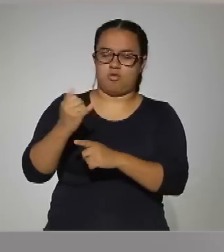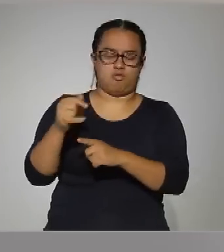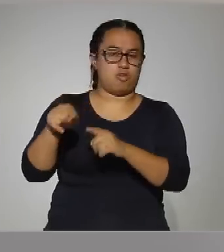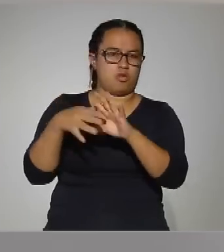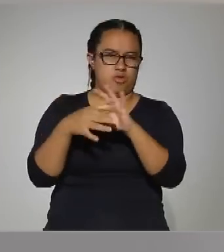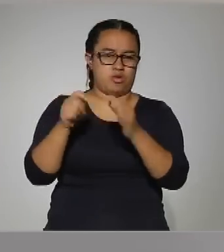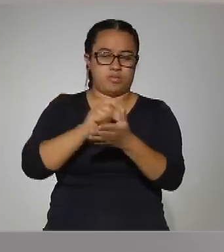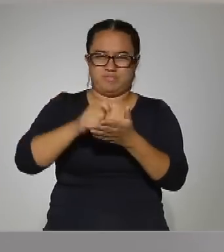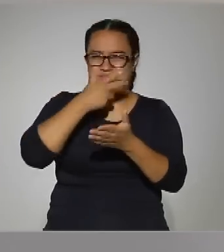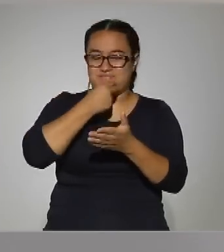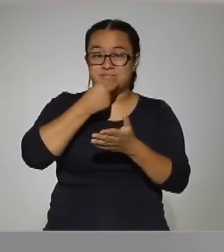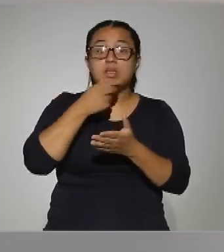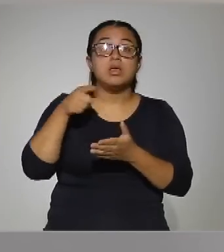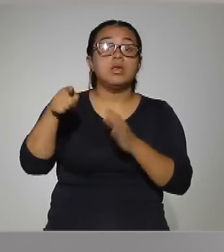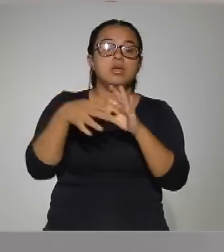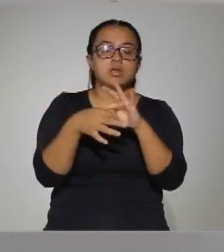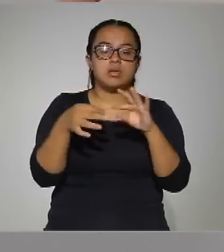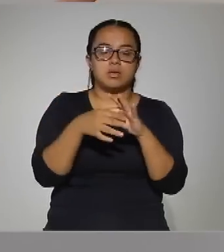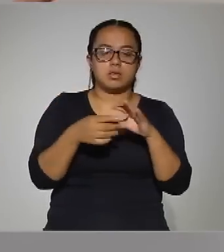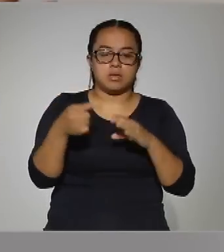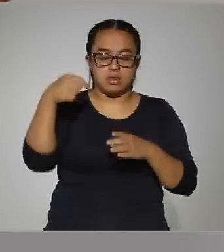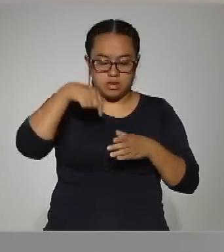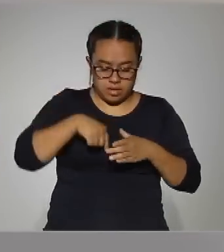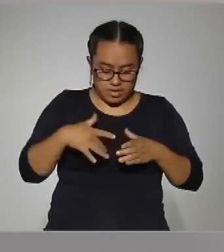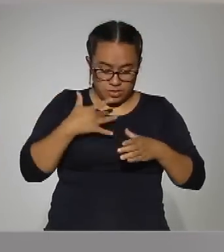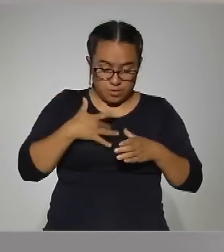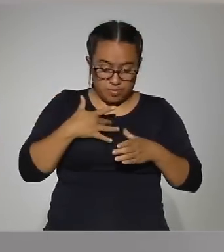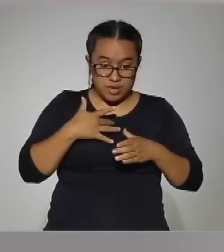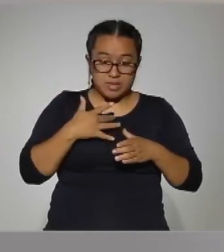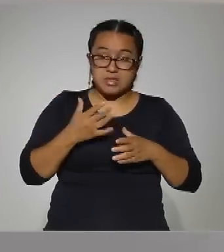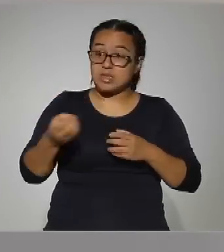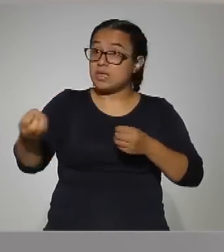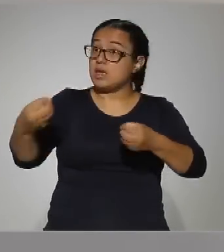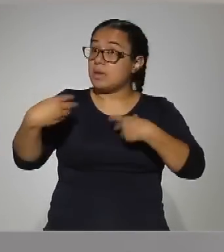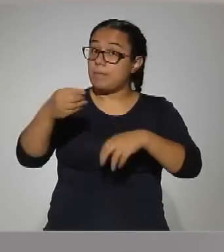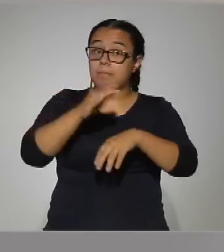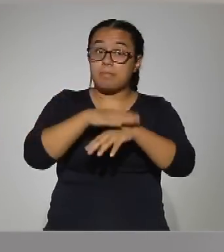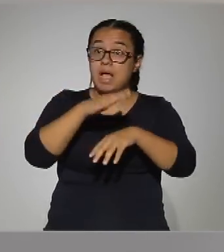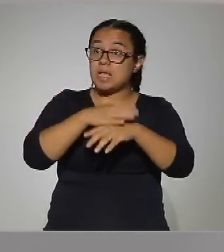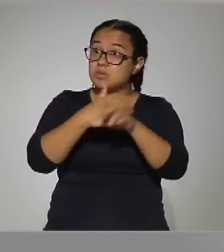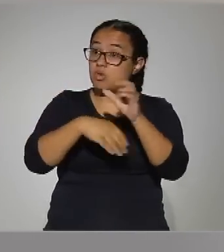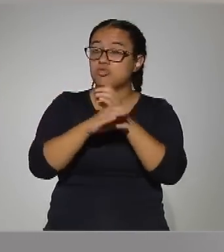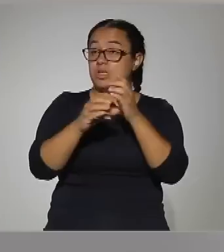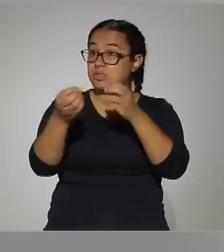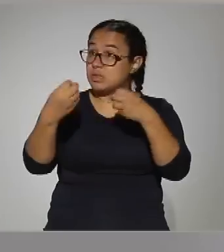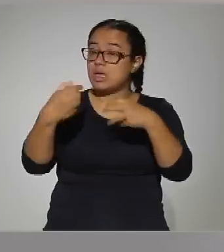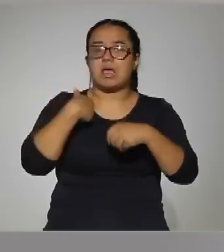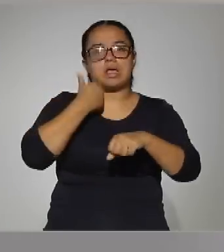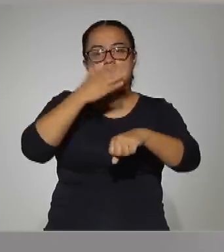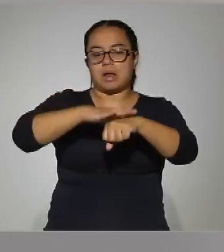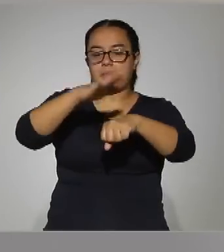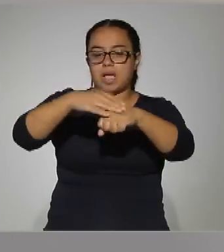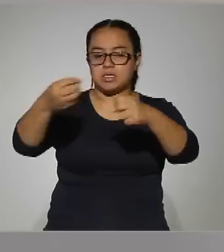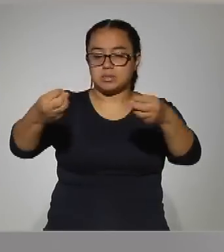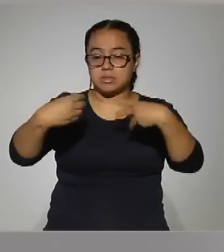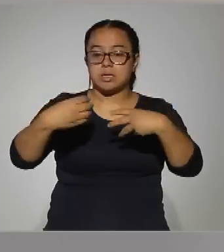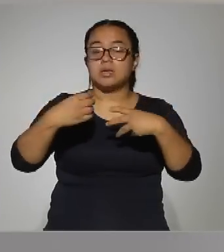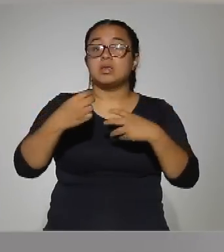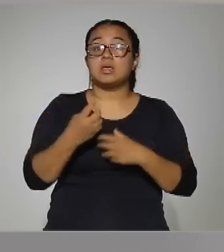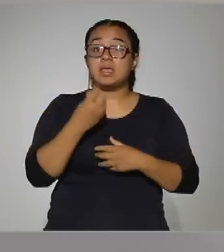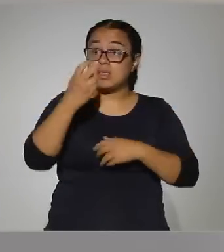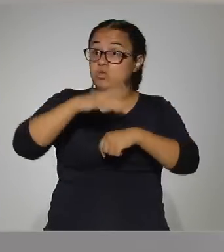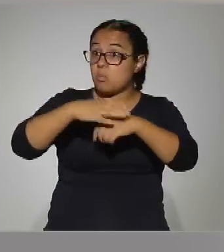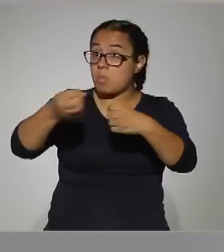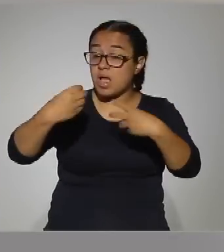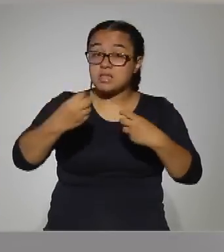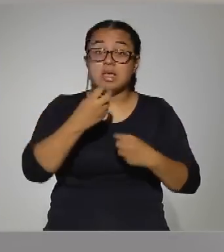somos una especie de barril sin fondo, ¿no? Mientras más obtenemos, más queremos. Y mientras más obtenemos, menos capacidad